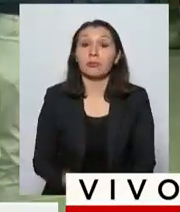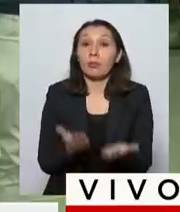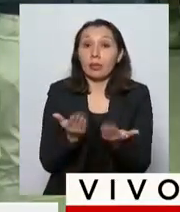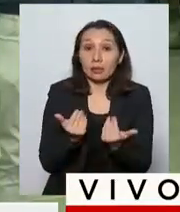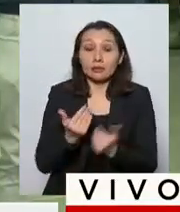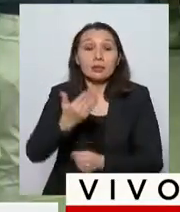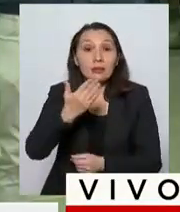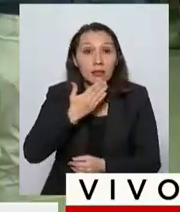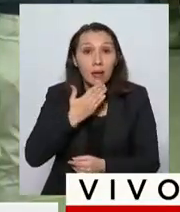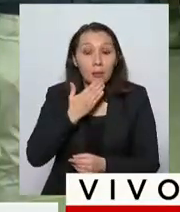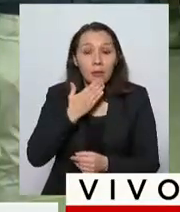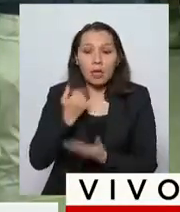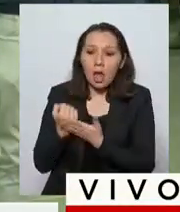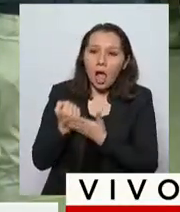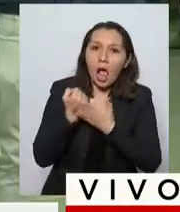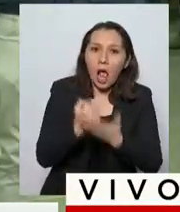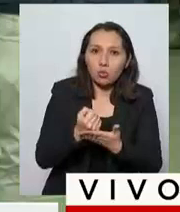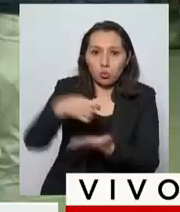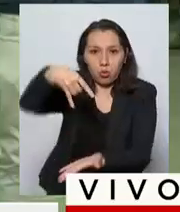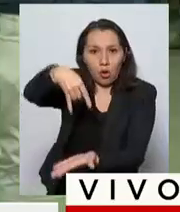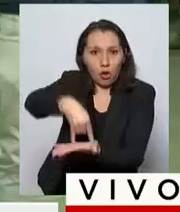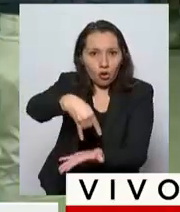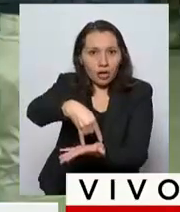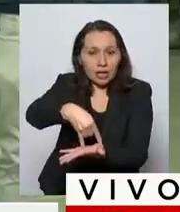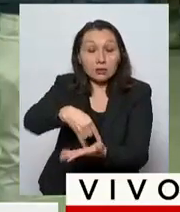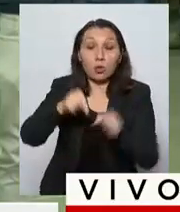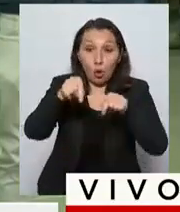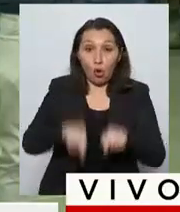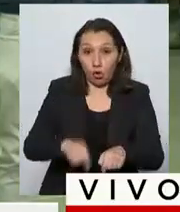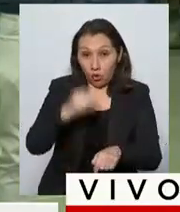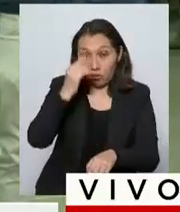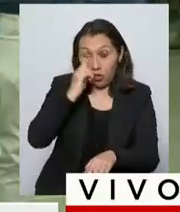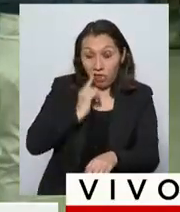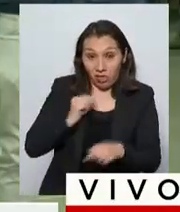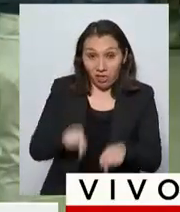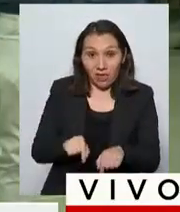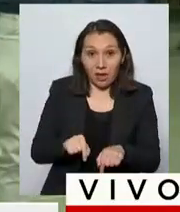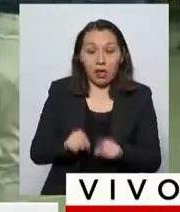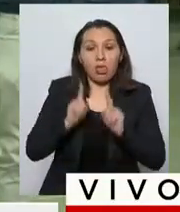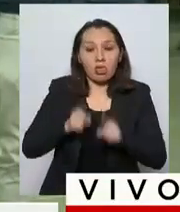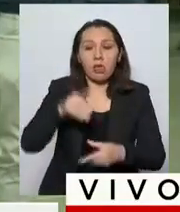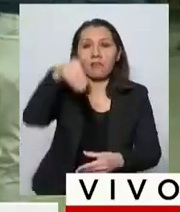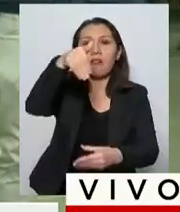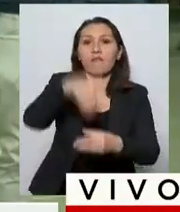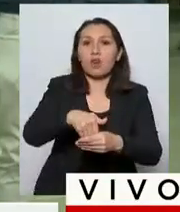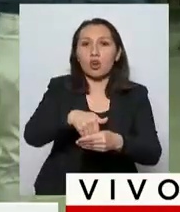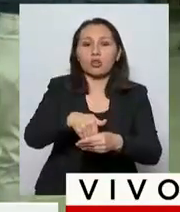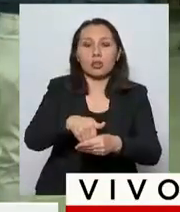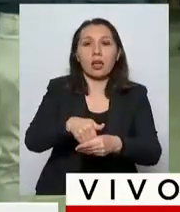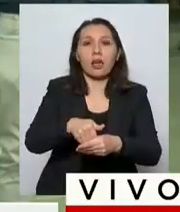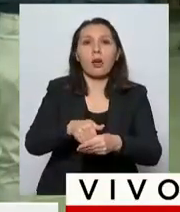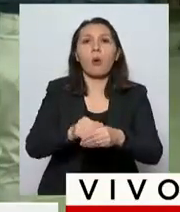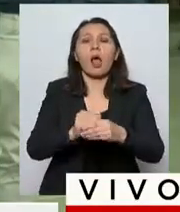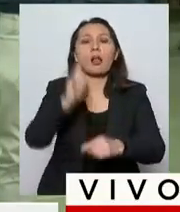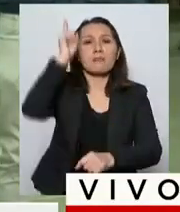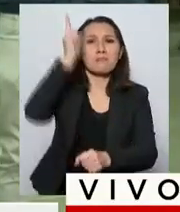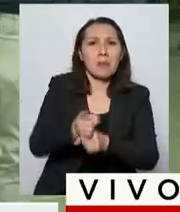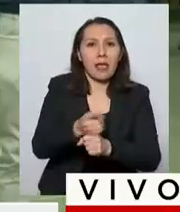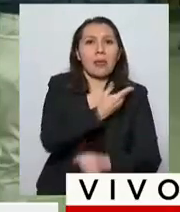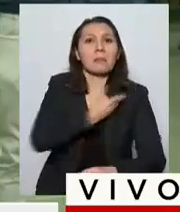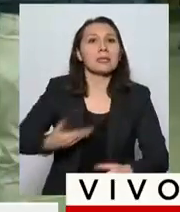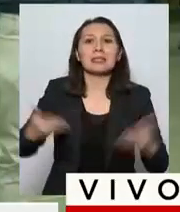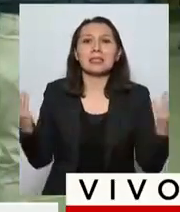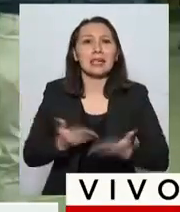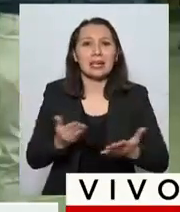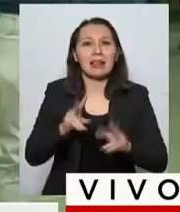Necesitamos también la colaboración del Congreso. Hoy día debe votarse el veto presidencial que